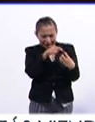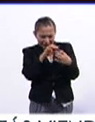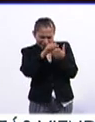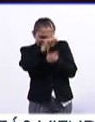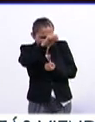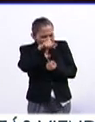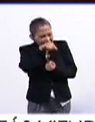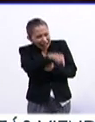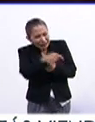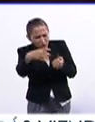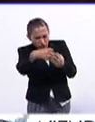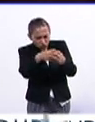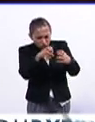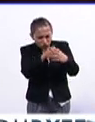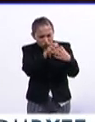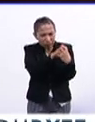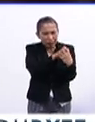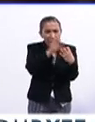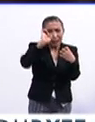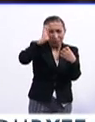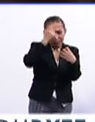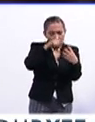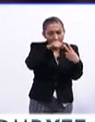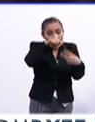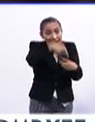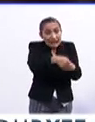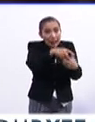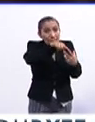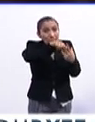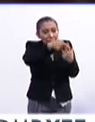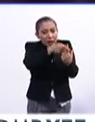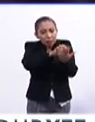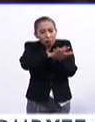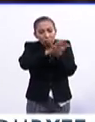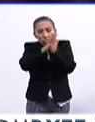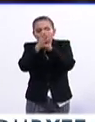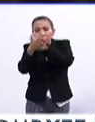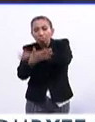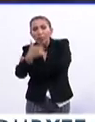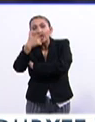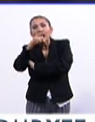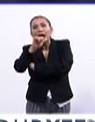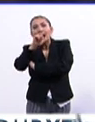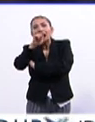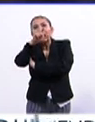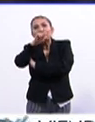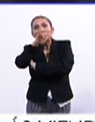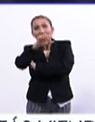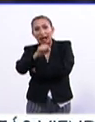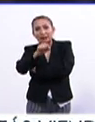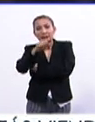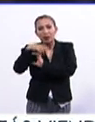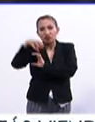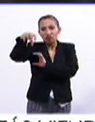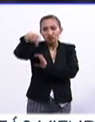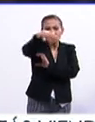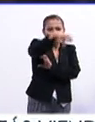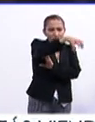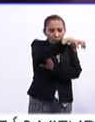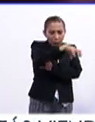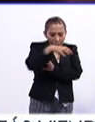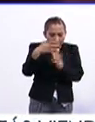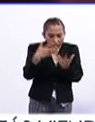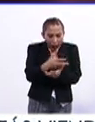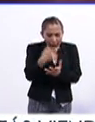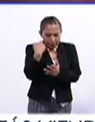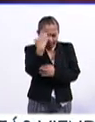cómo estas fluctuaciones dieron origen a las galaxias ya los cúmulos de galaxias pues nos permite